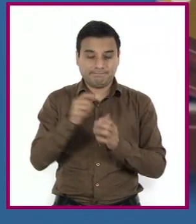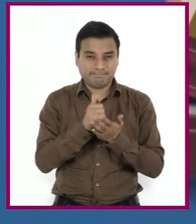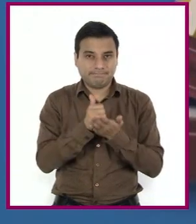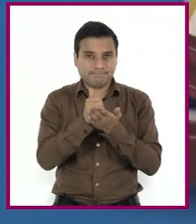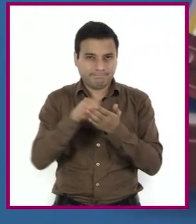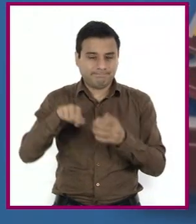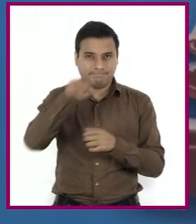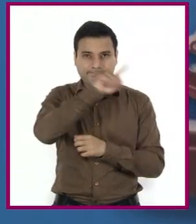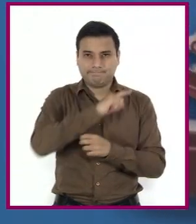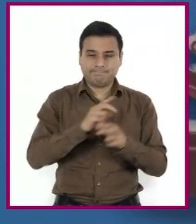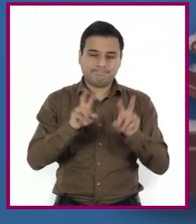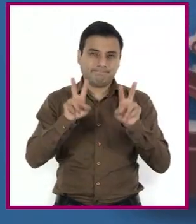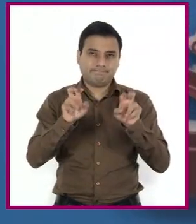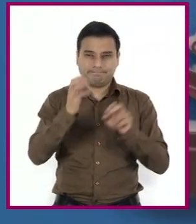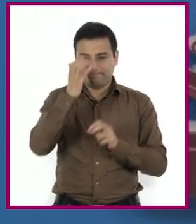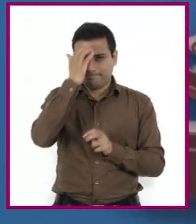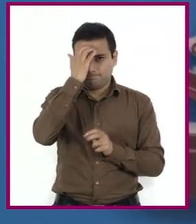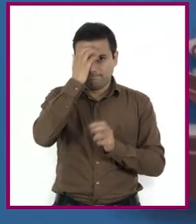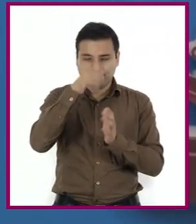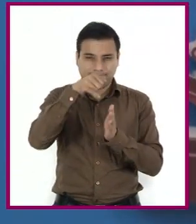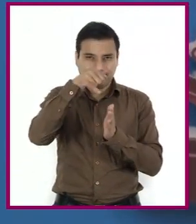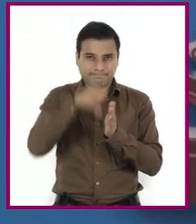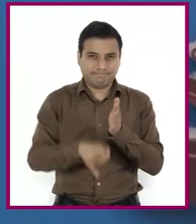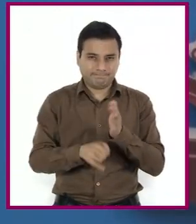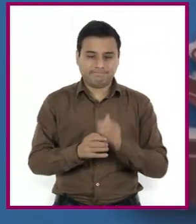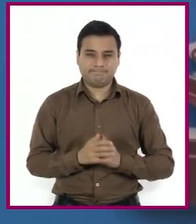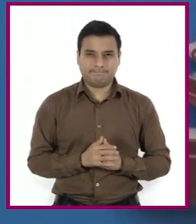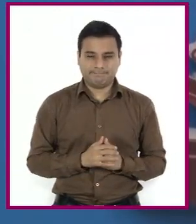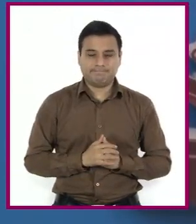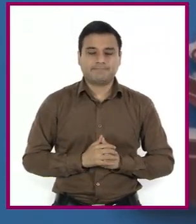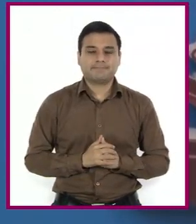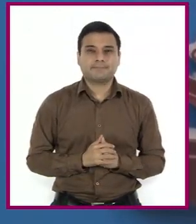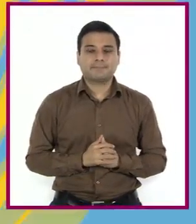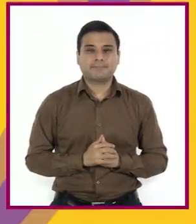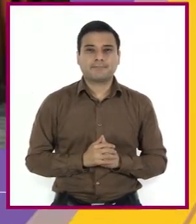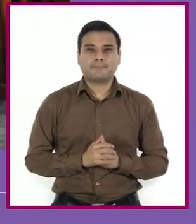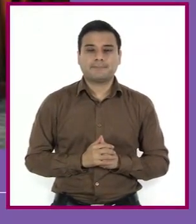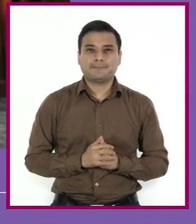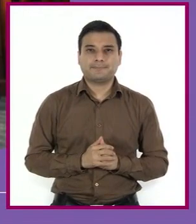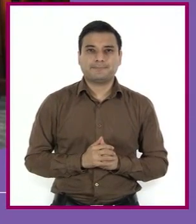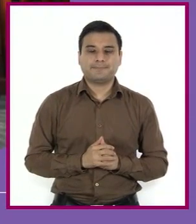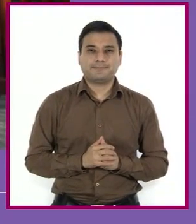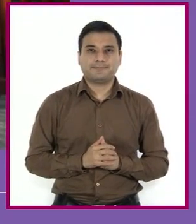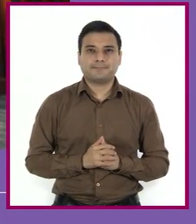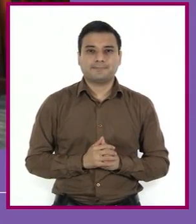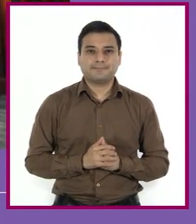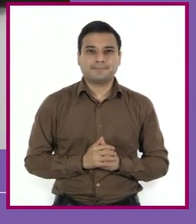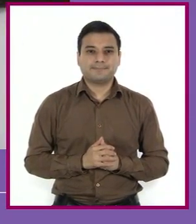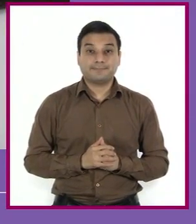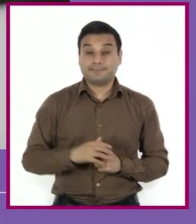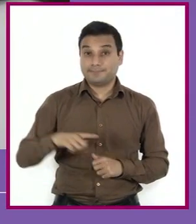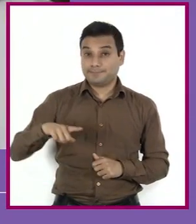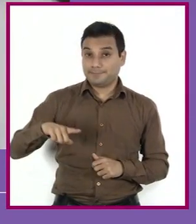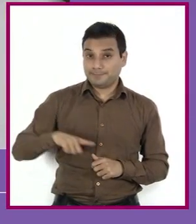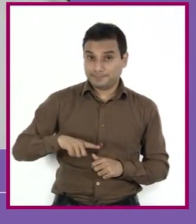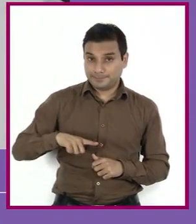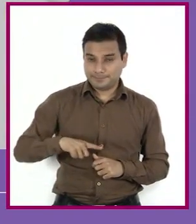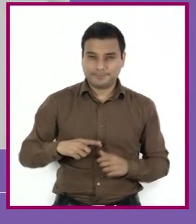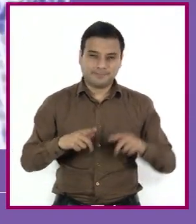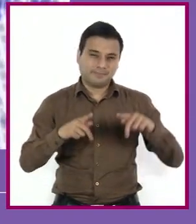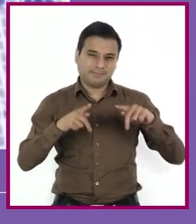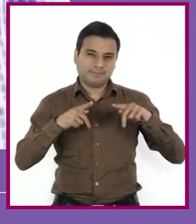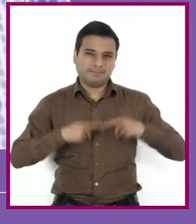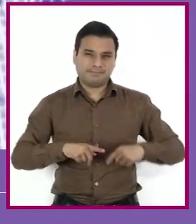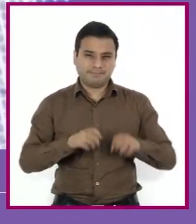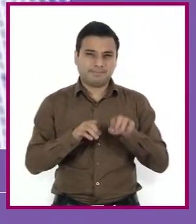a profundizar más sobre las funciones de los servidores públicos. Corresponde entonces al gobierno y sus servidores